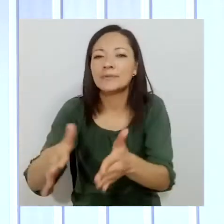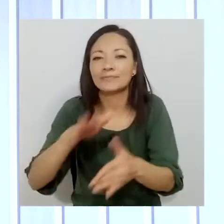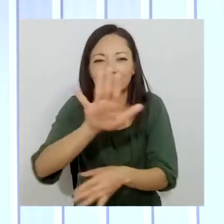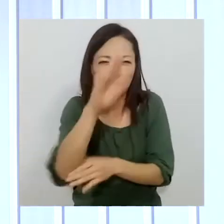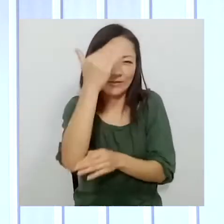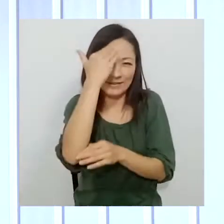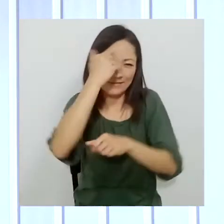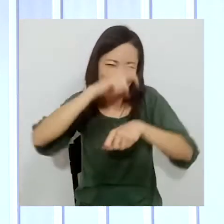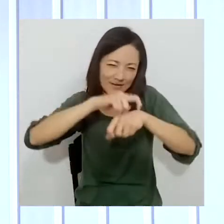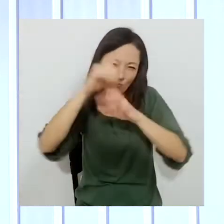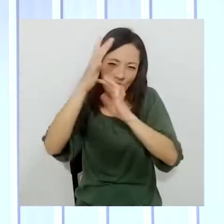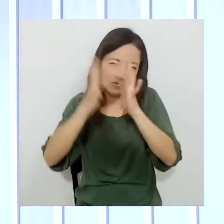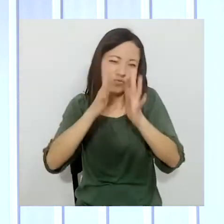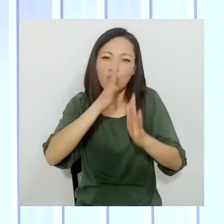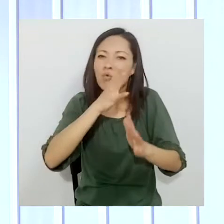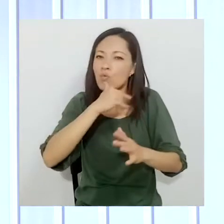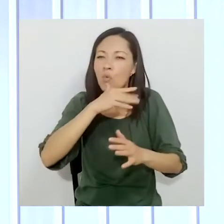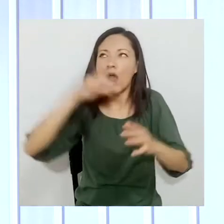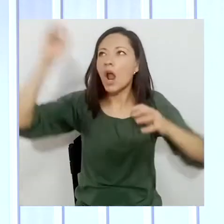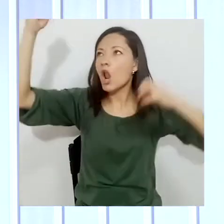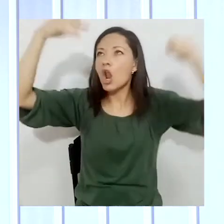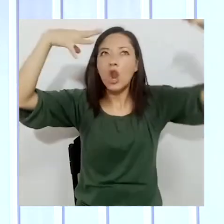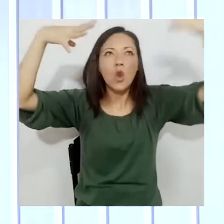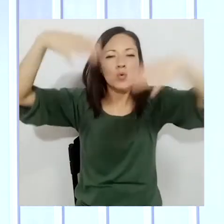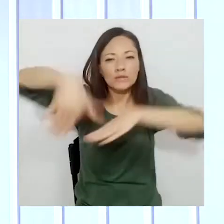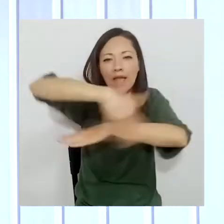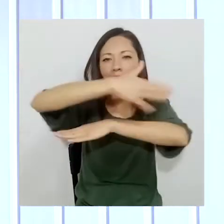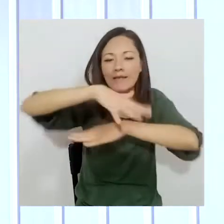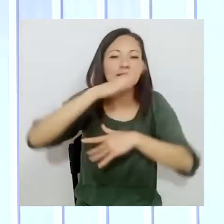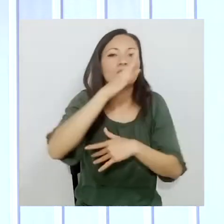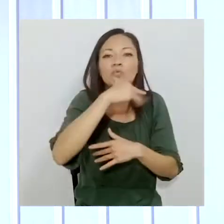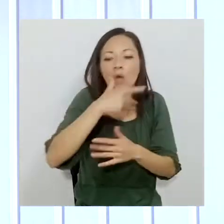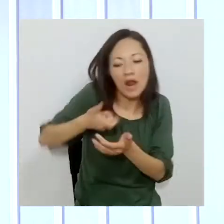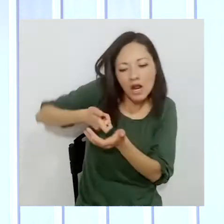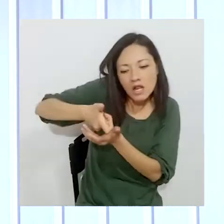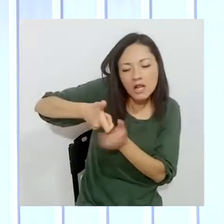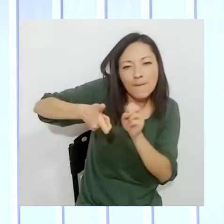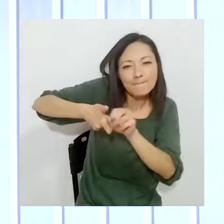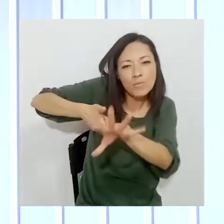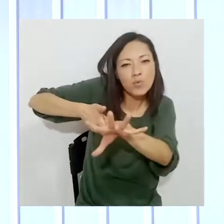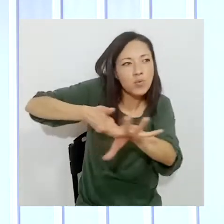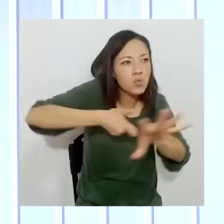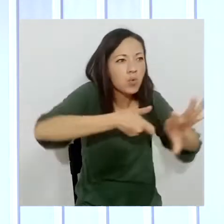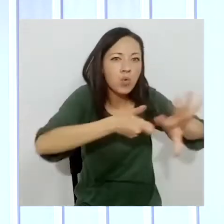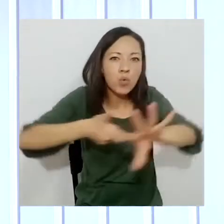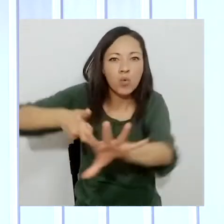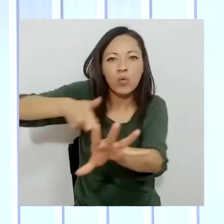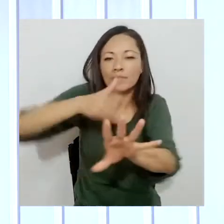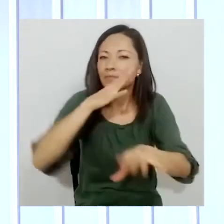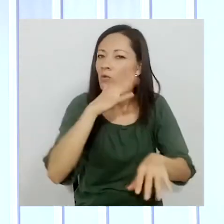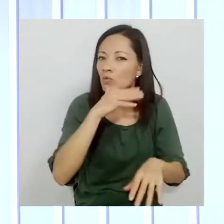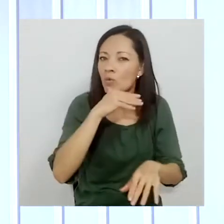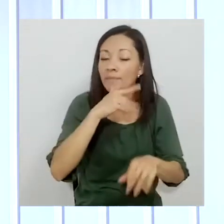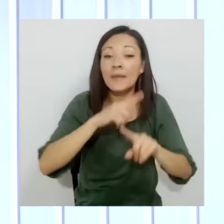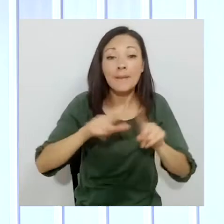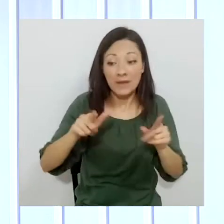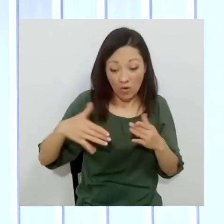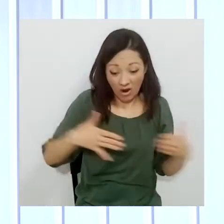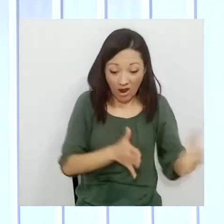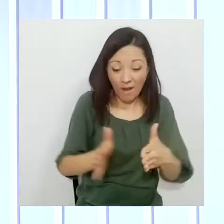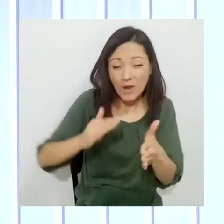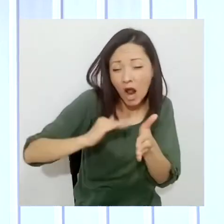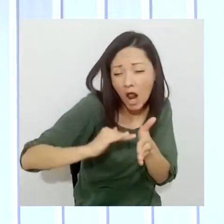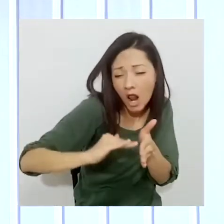época de Jesús, pues no había alumbrado público, la gente no tenía linternas tan potentes como las que tenía ahora, y los caminos no eran caminos que